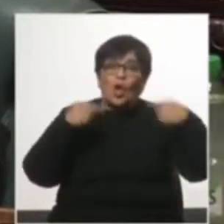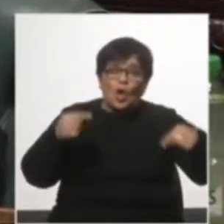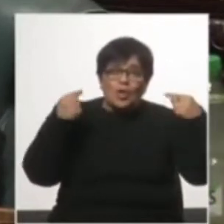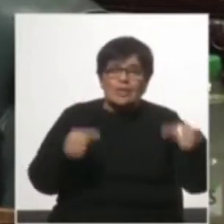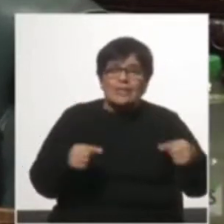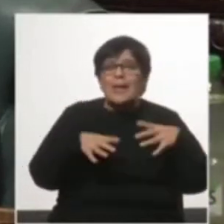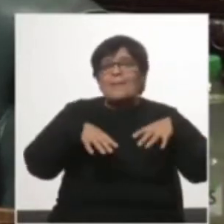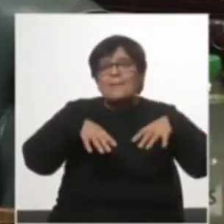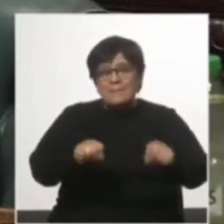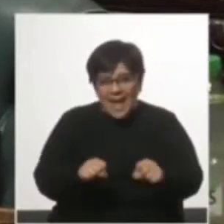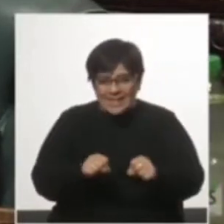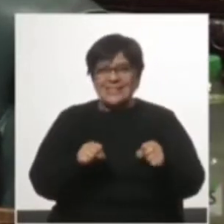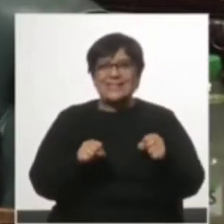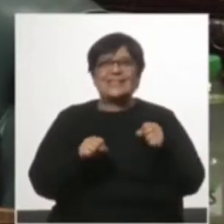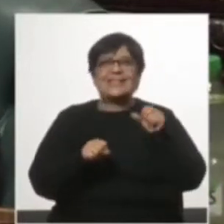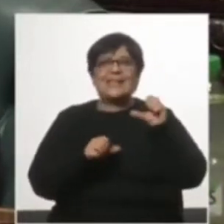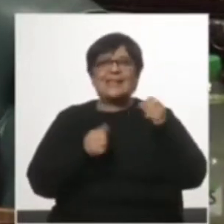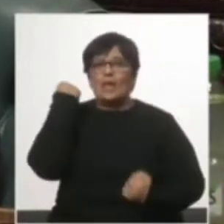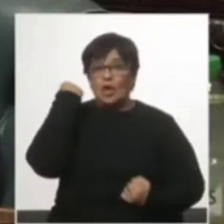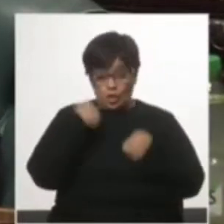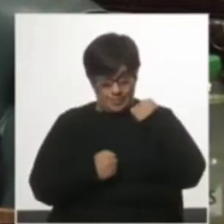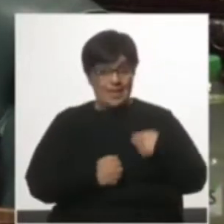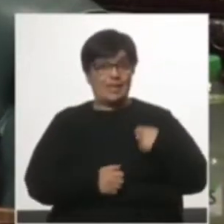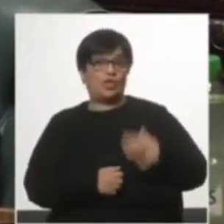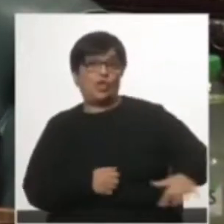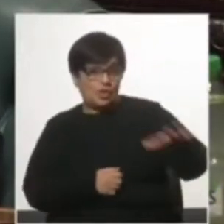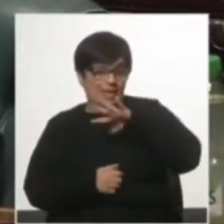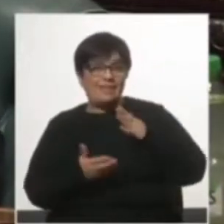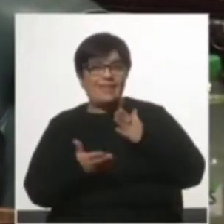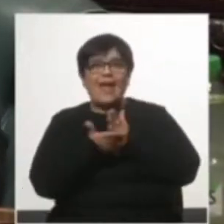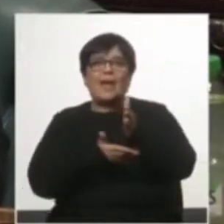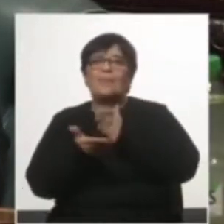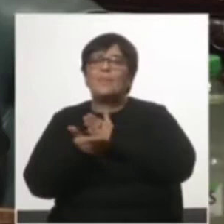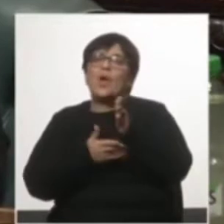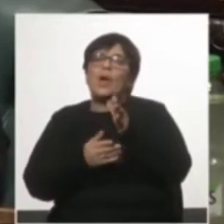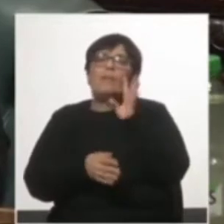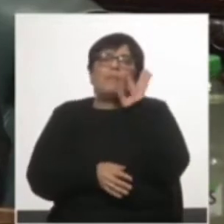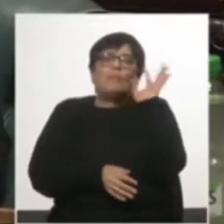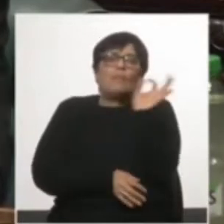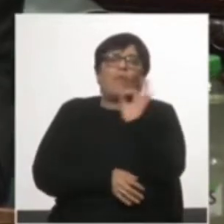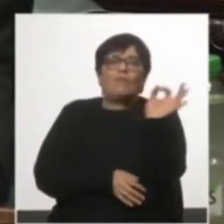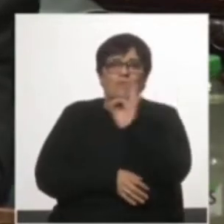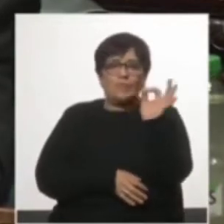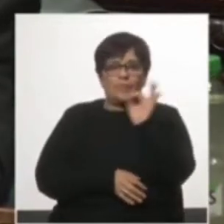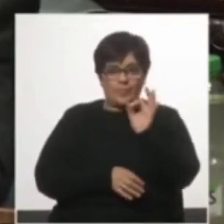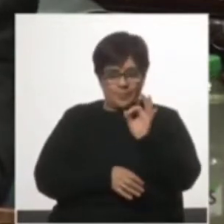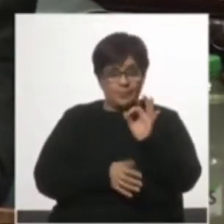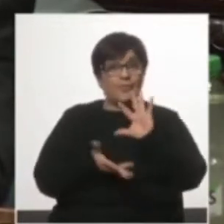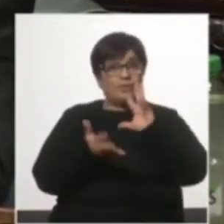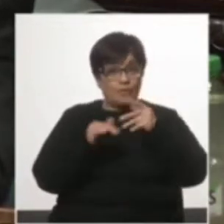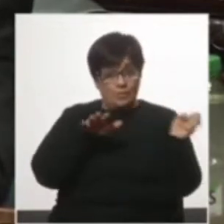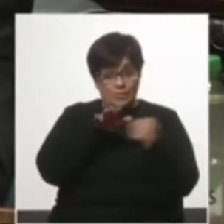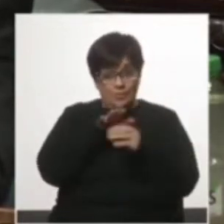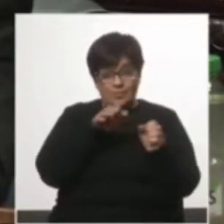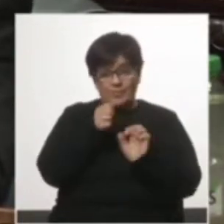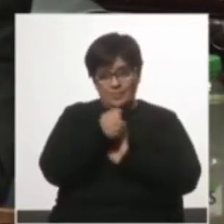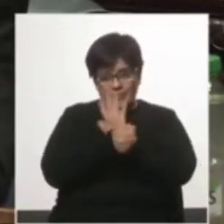agentes económicos y sociales para que contribuyeran transitoriamente al Fondo